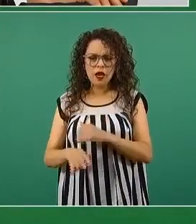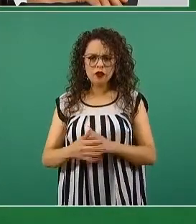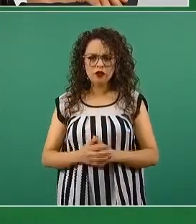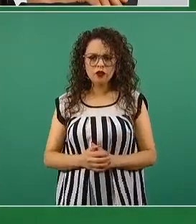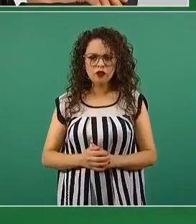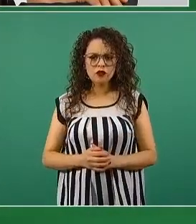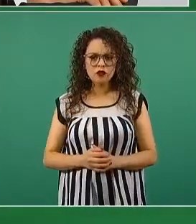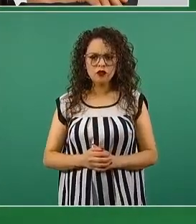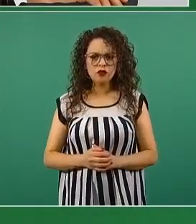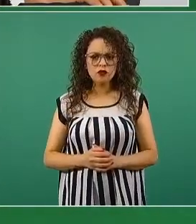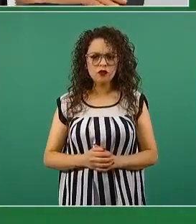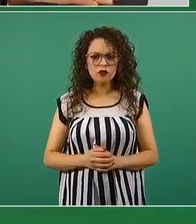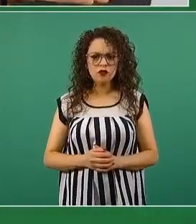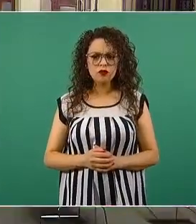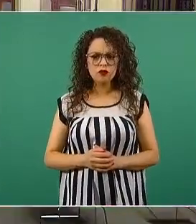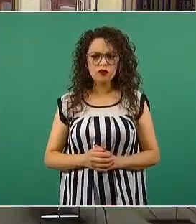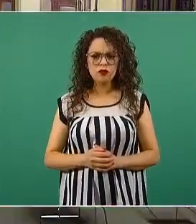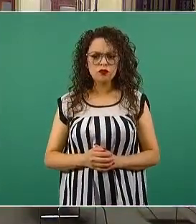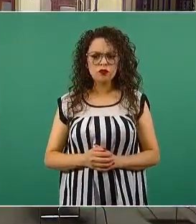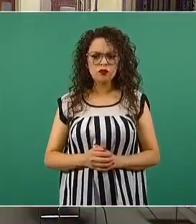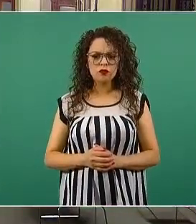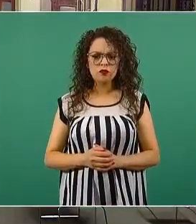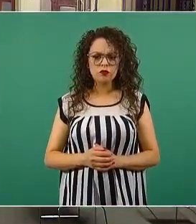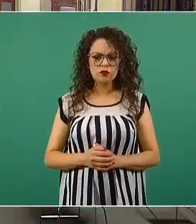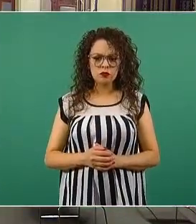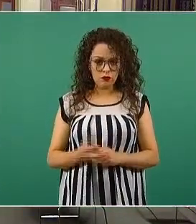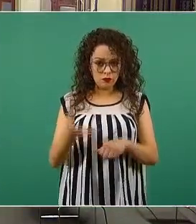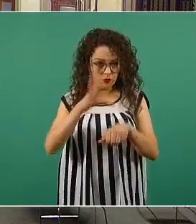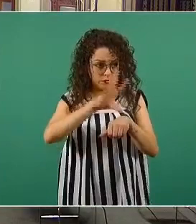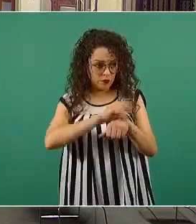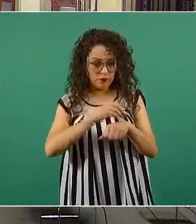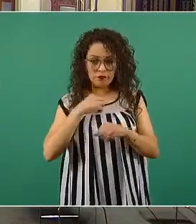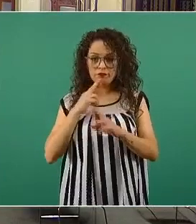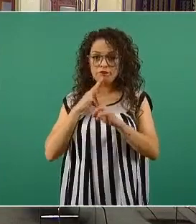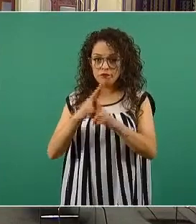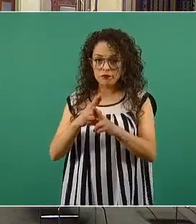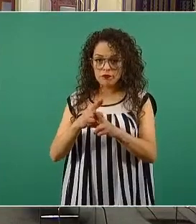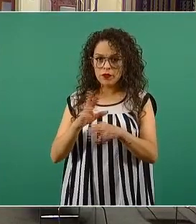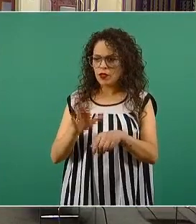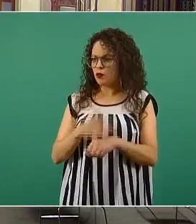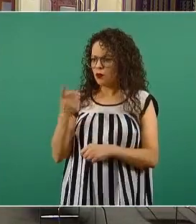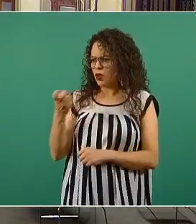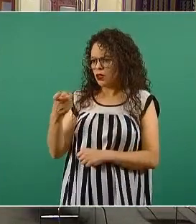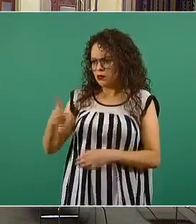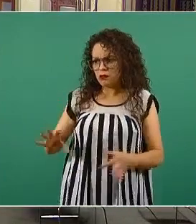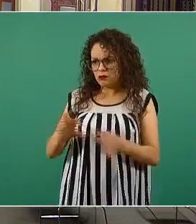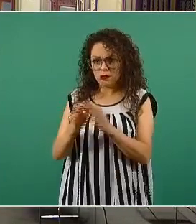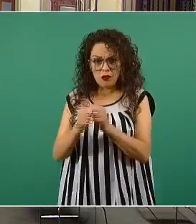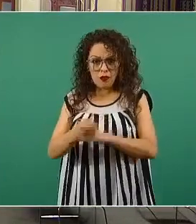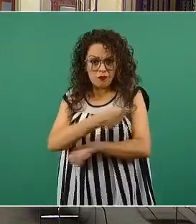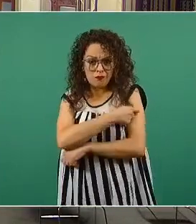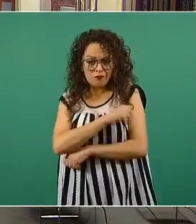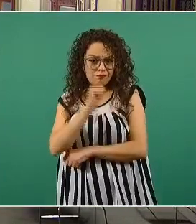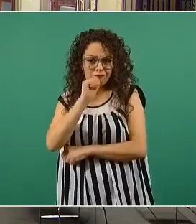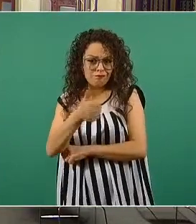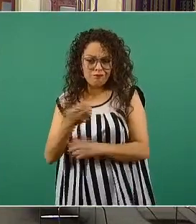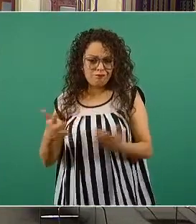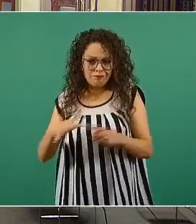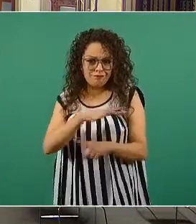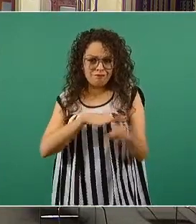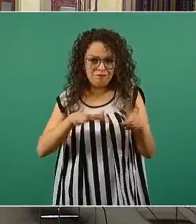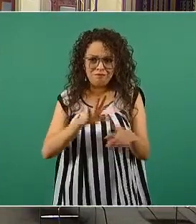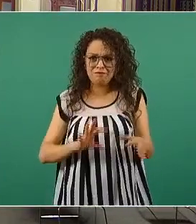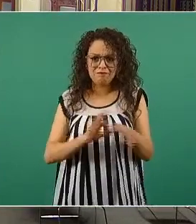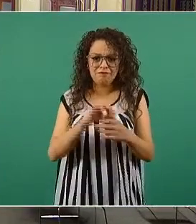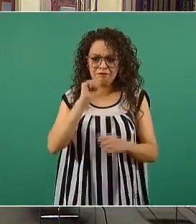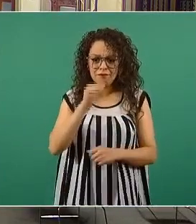años, ¿no? Pues si me permiten contestar, Adelante. contesto porque esto no se asocia a la vacuna. ¿no? Se llama síndrome